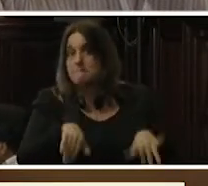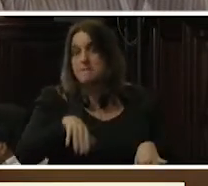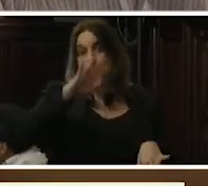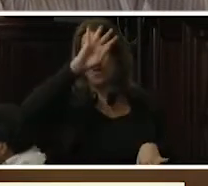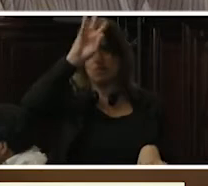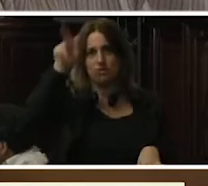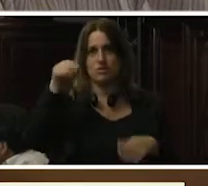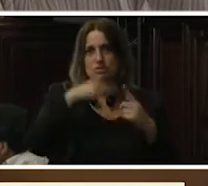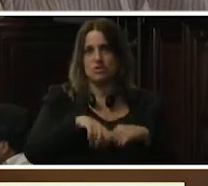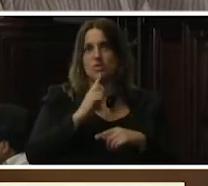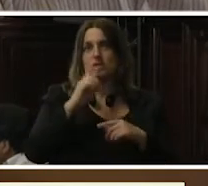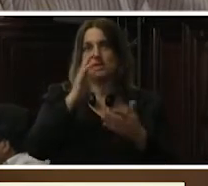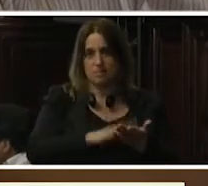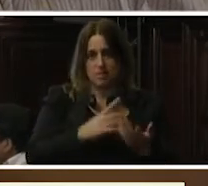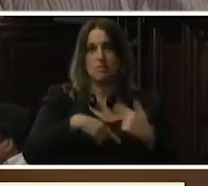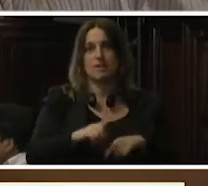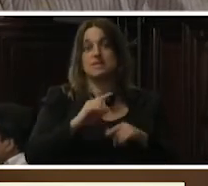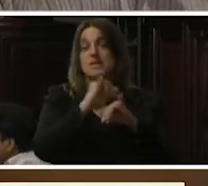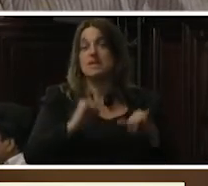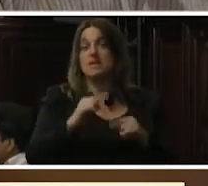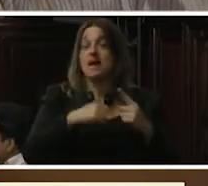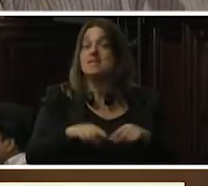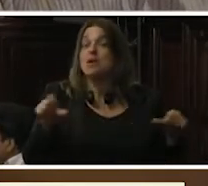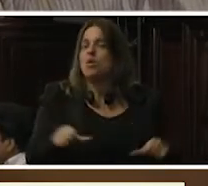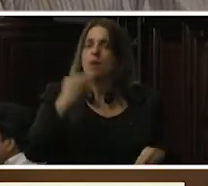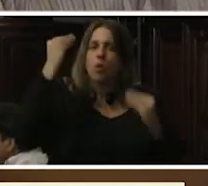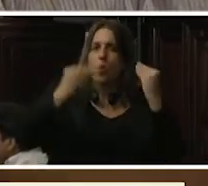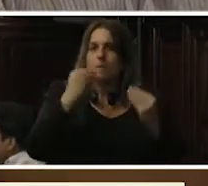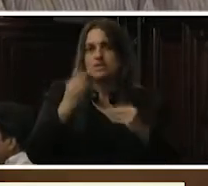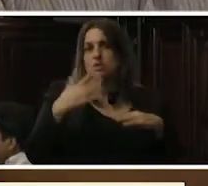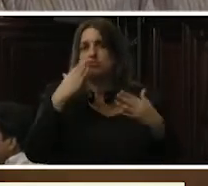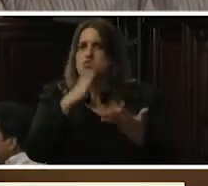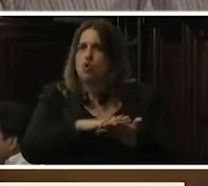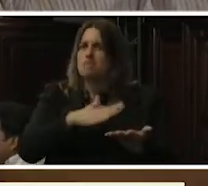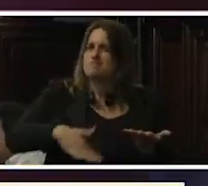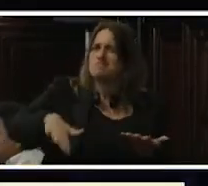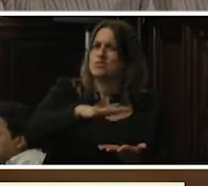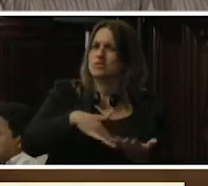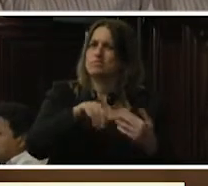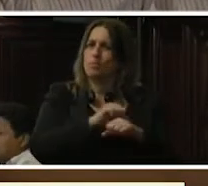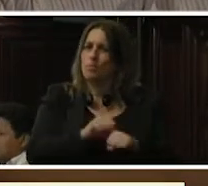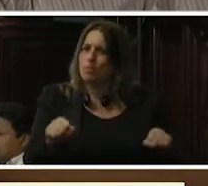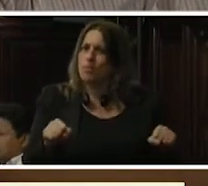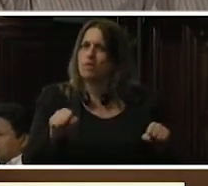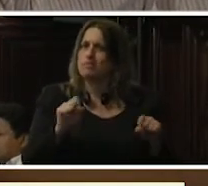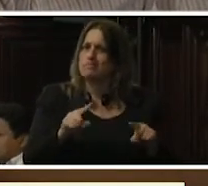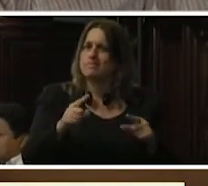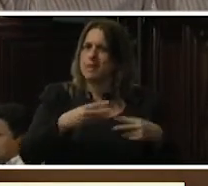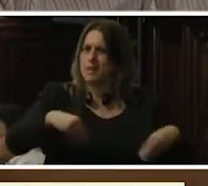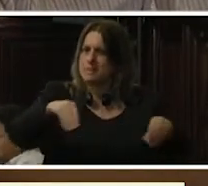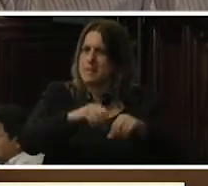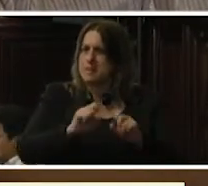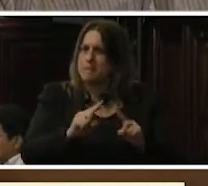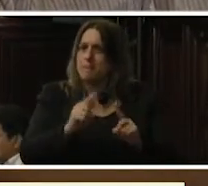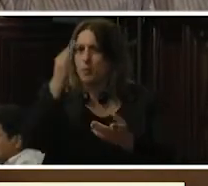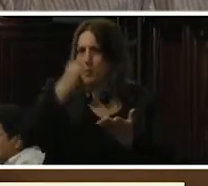proceso de paz entre las FARC y el gobierno, genera una preocupación frente a la presencia de actores que pueden incursionar en el territorio de los pueblos en aislamiento